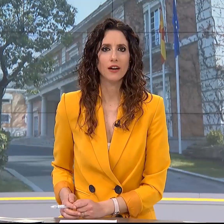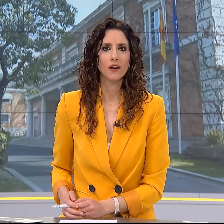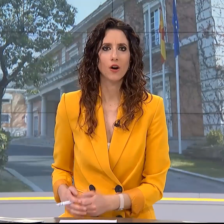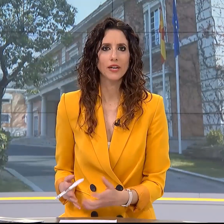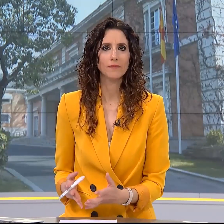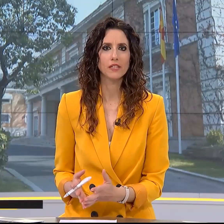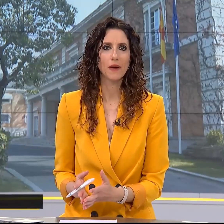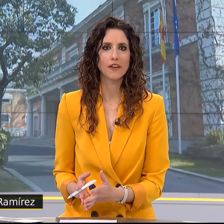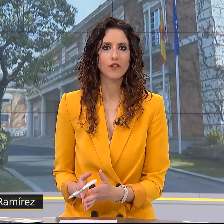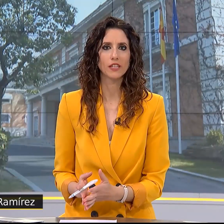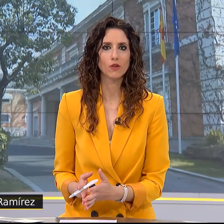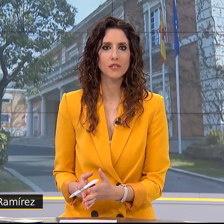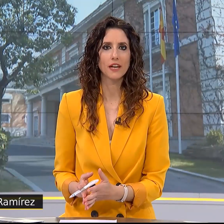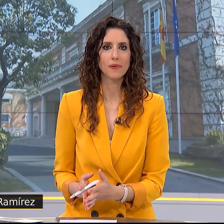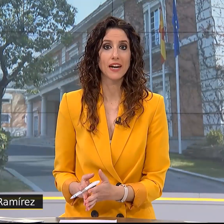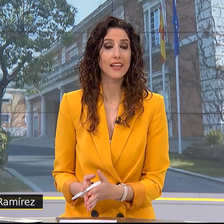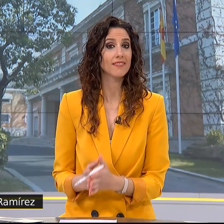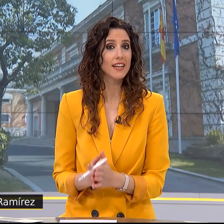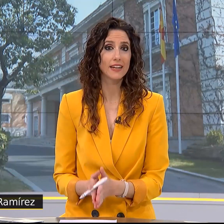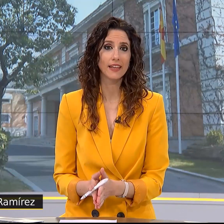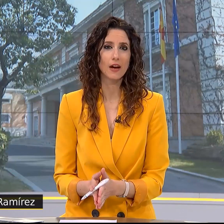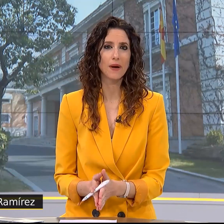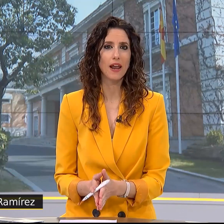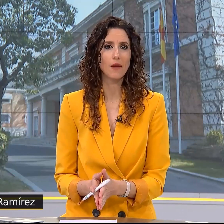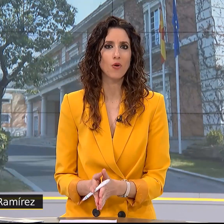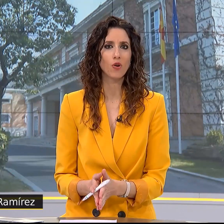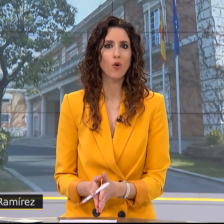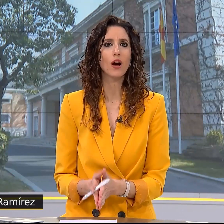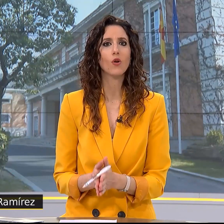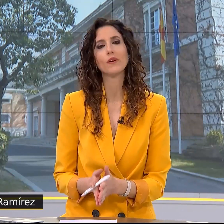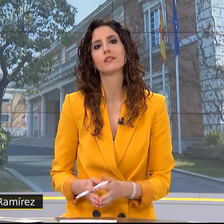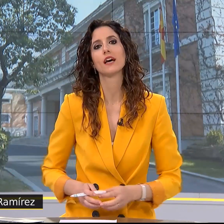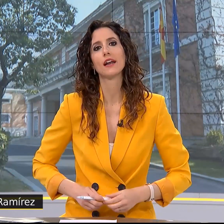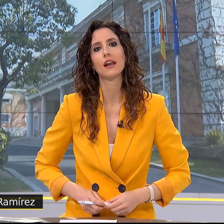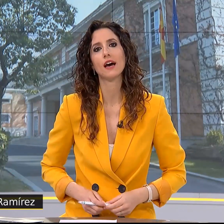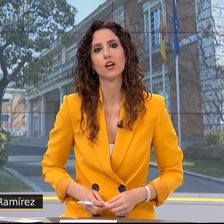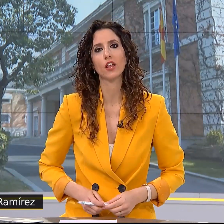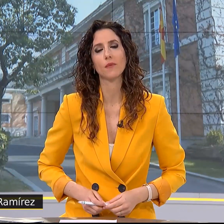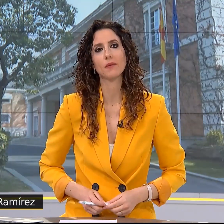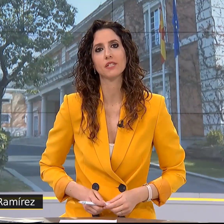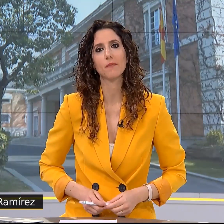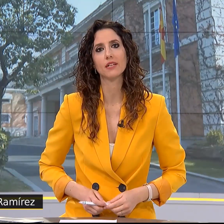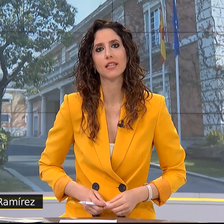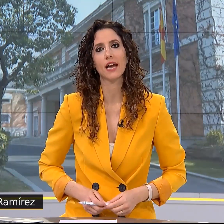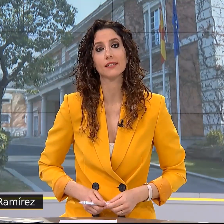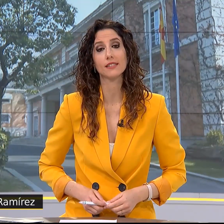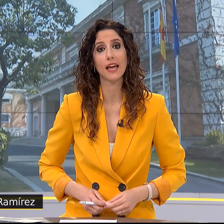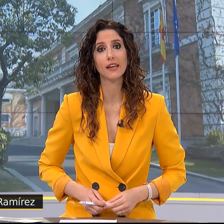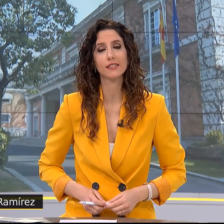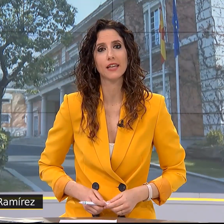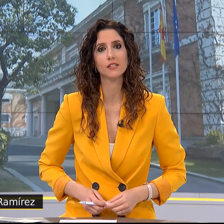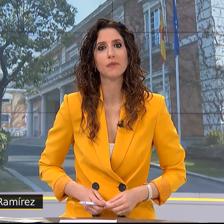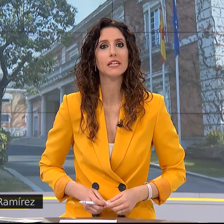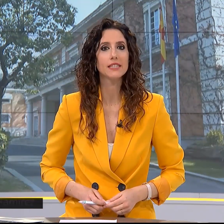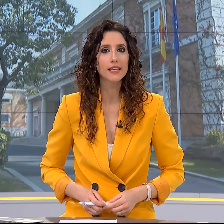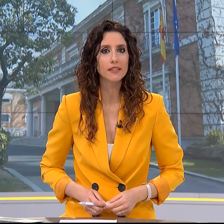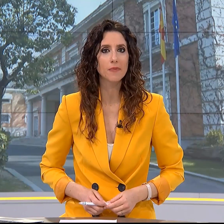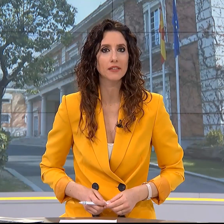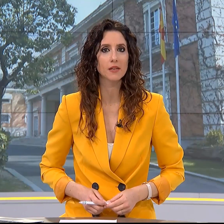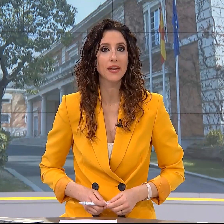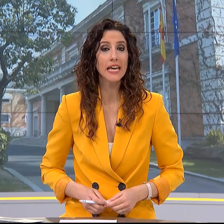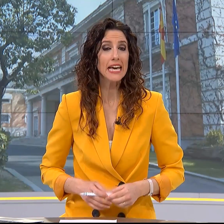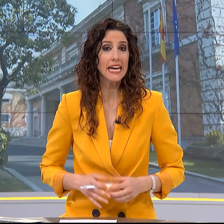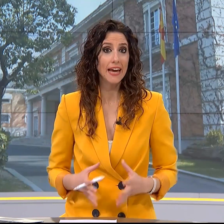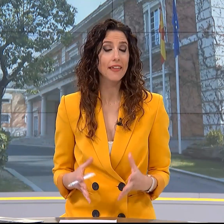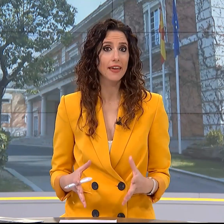Bon dia. Obrim espai informatiu especial per anar en directe cap a la Moncloa. Comença ara la roda de premsa amb els delegats tècnics dels ministeris